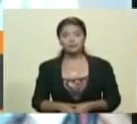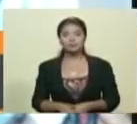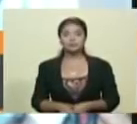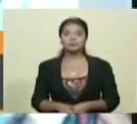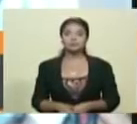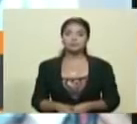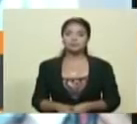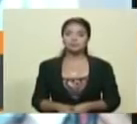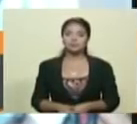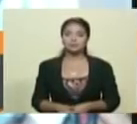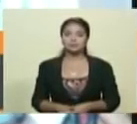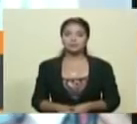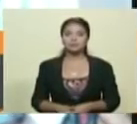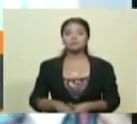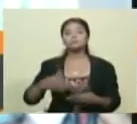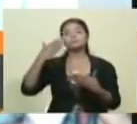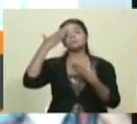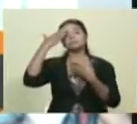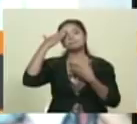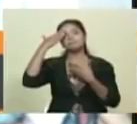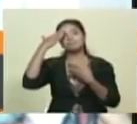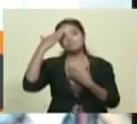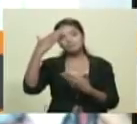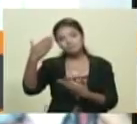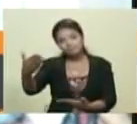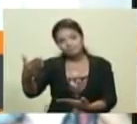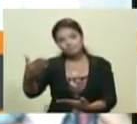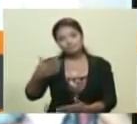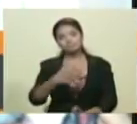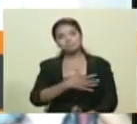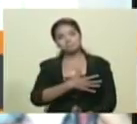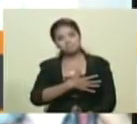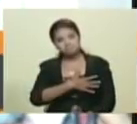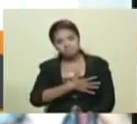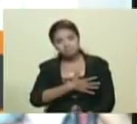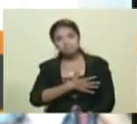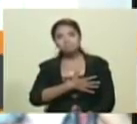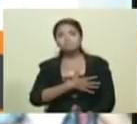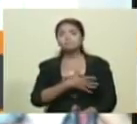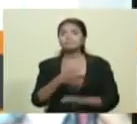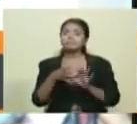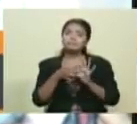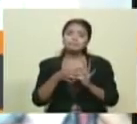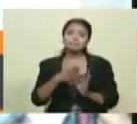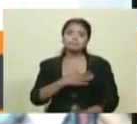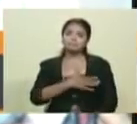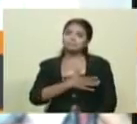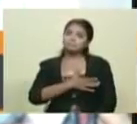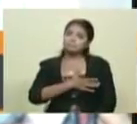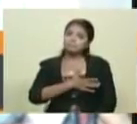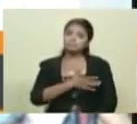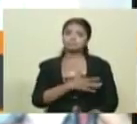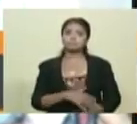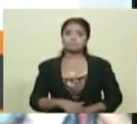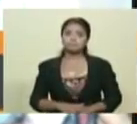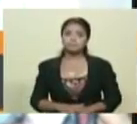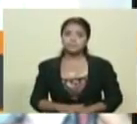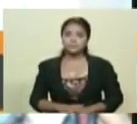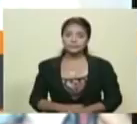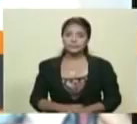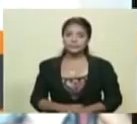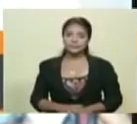Presidente Maduro, un saludo muy cordial y muy fraterno desde